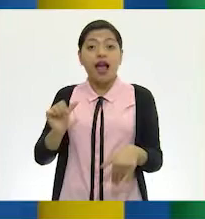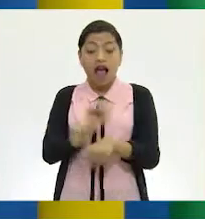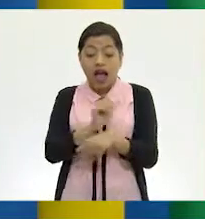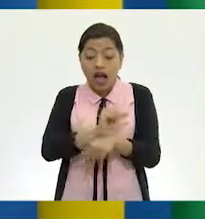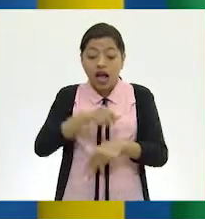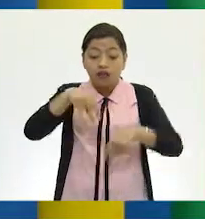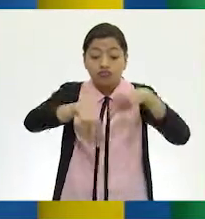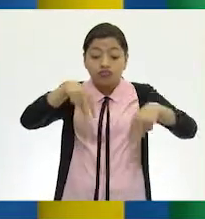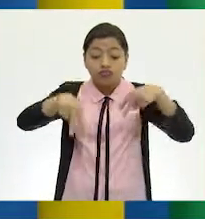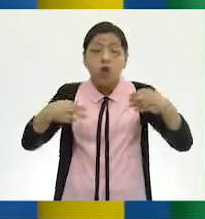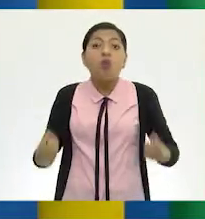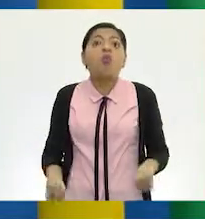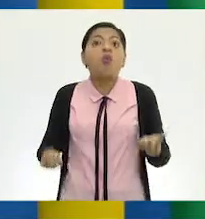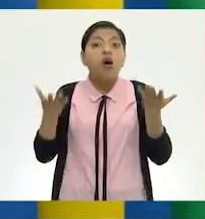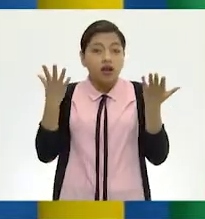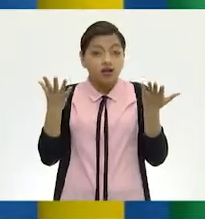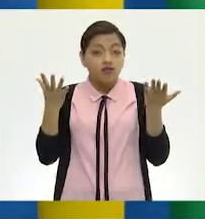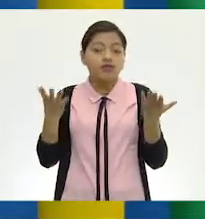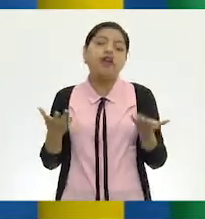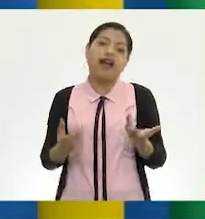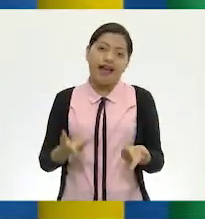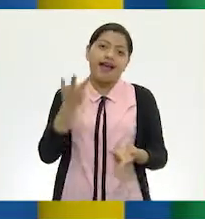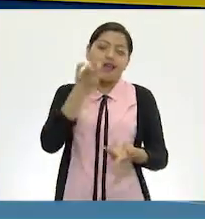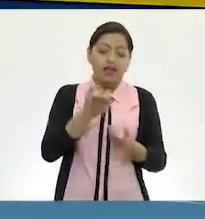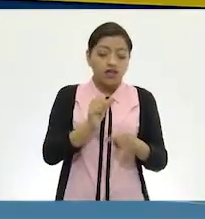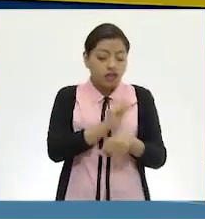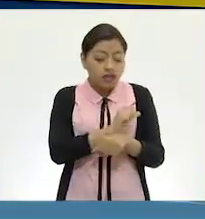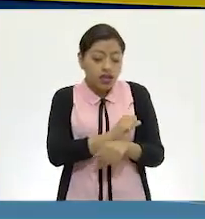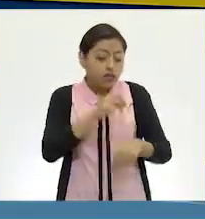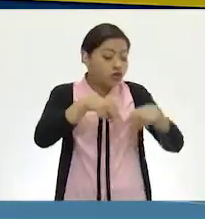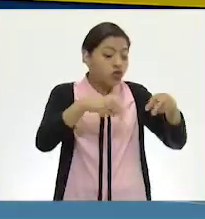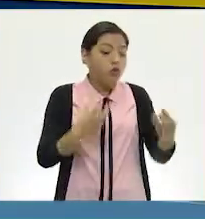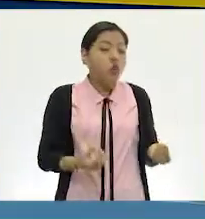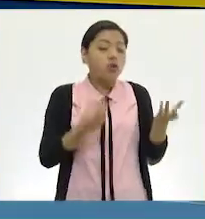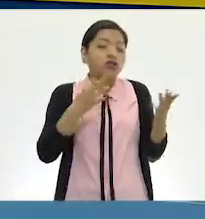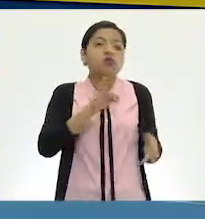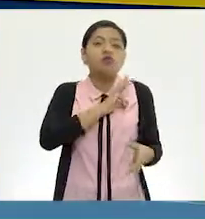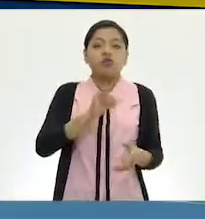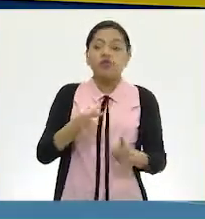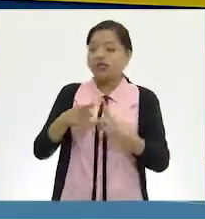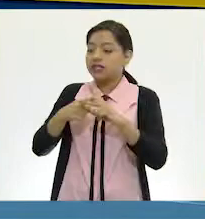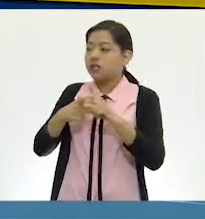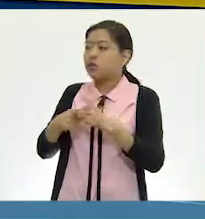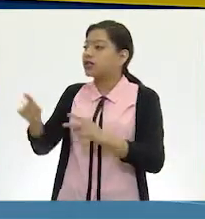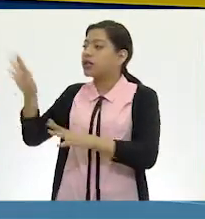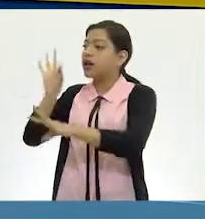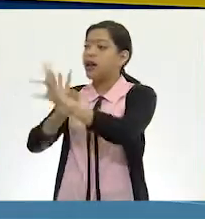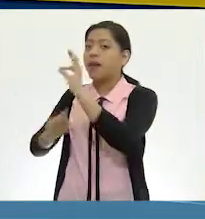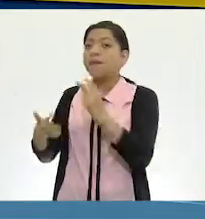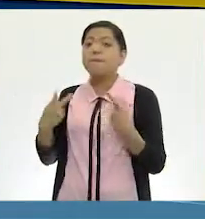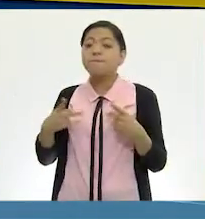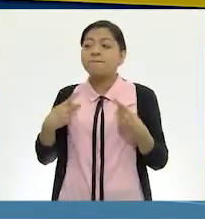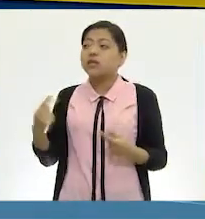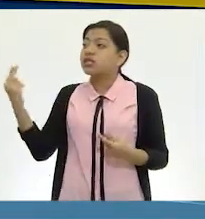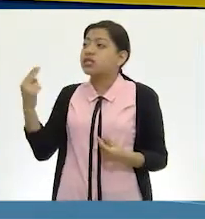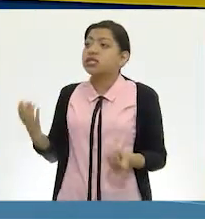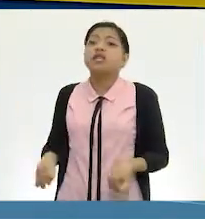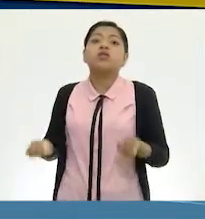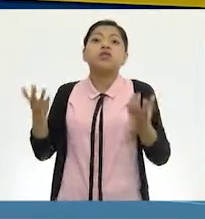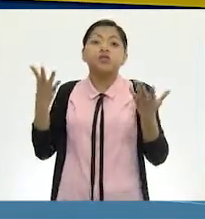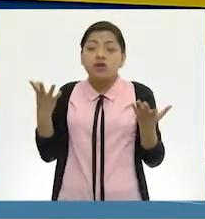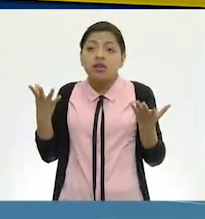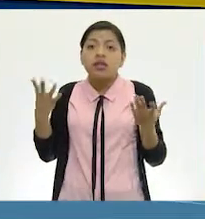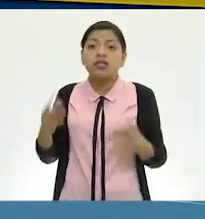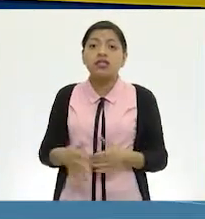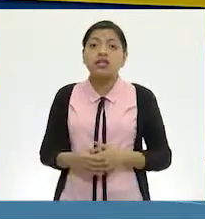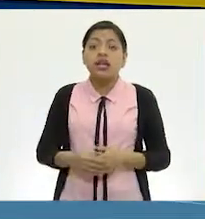son, para saber, pues, cuántas personas eso tendríamos. Eso es muy importante. Y podemos... Sí, claro, porque además nos ayuda a calcular cuántos vestuarios necesitamos y, además,